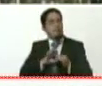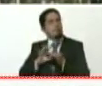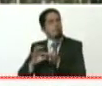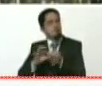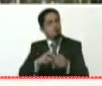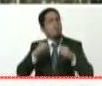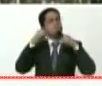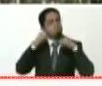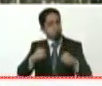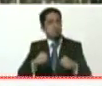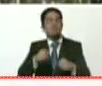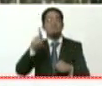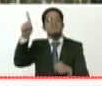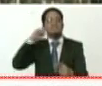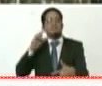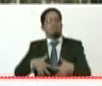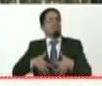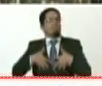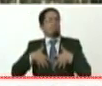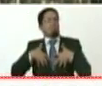Bolivariana, y eso los desespera.